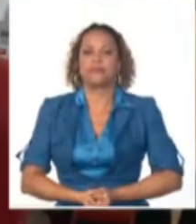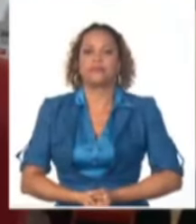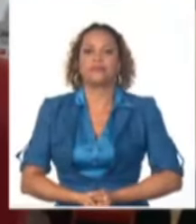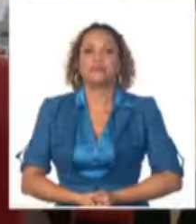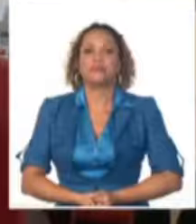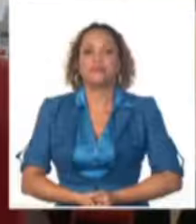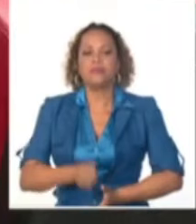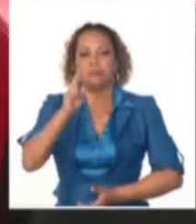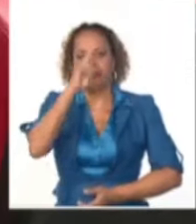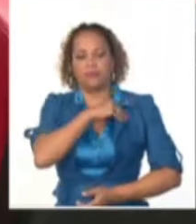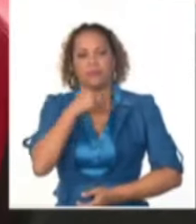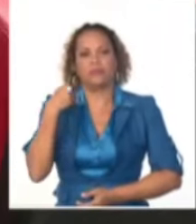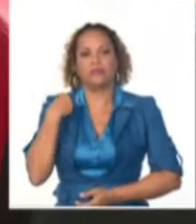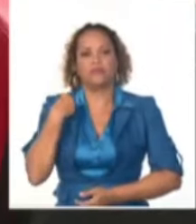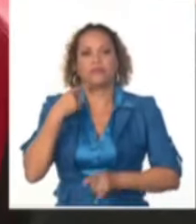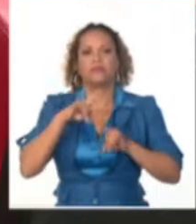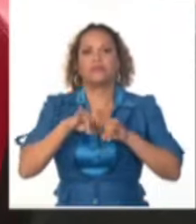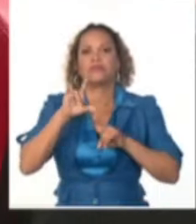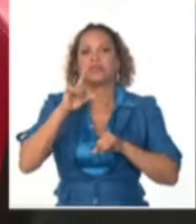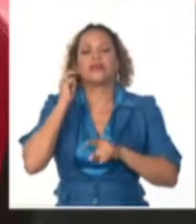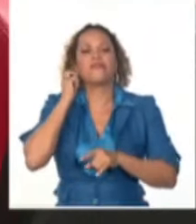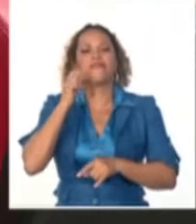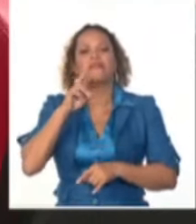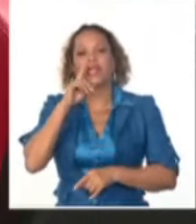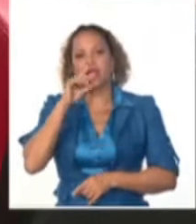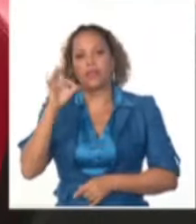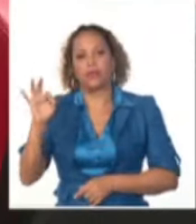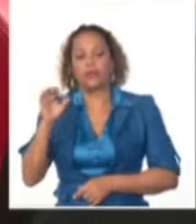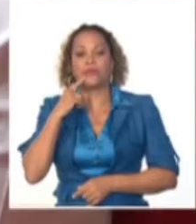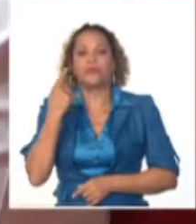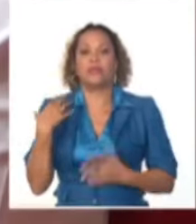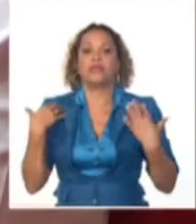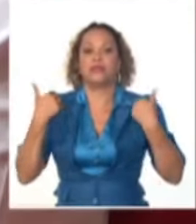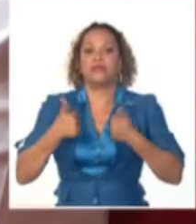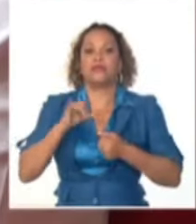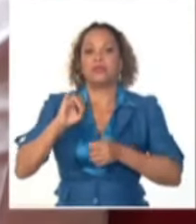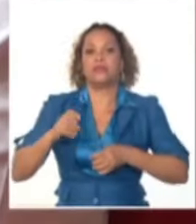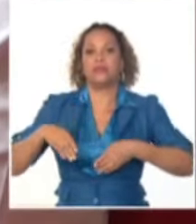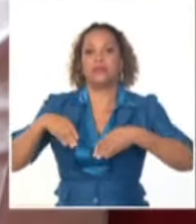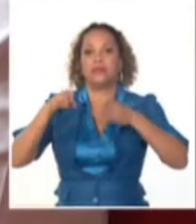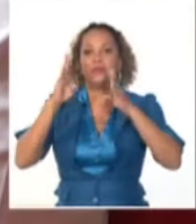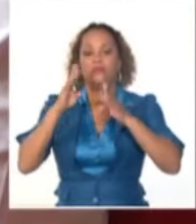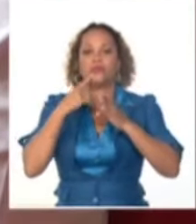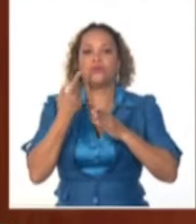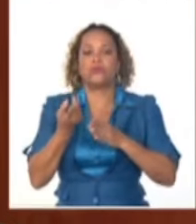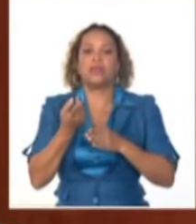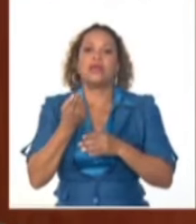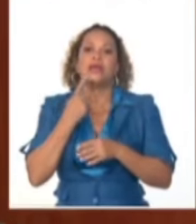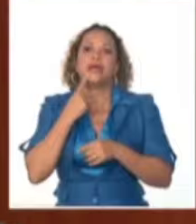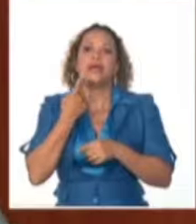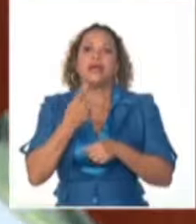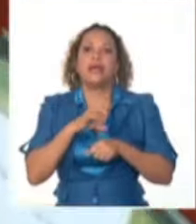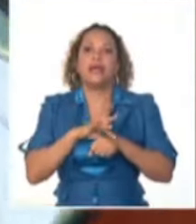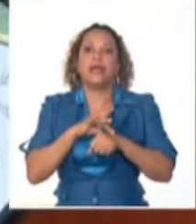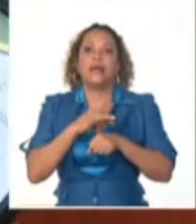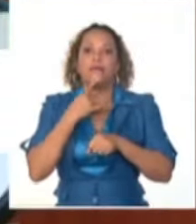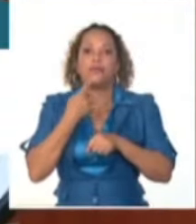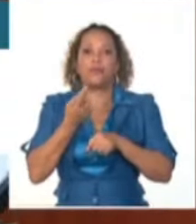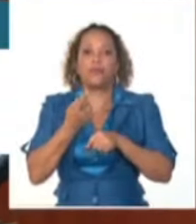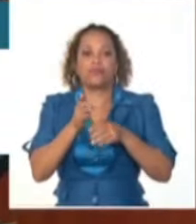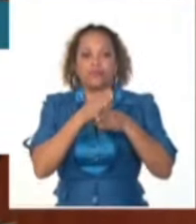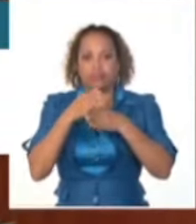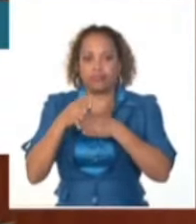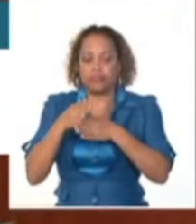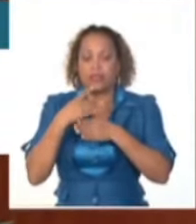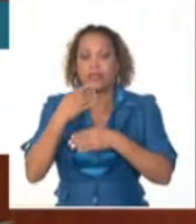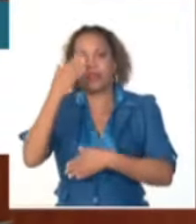El doctor Wilfredo Roque García, director del Instituto de Hematología e Inmunología, agradeció a todos los